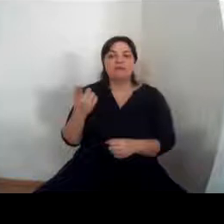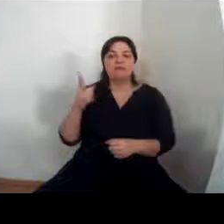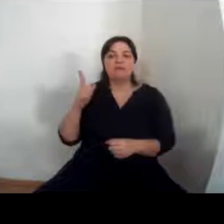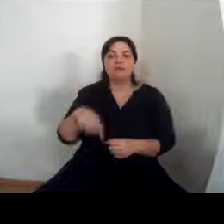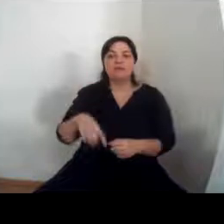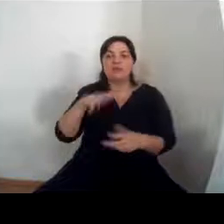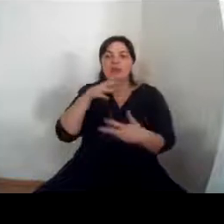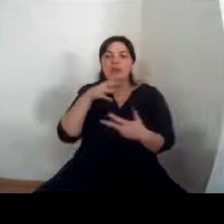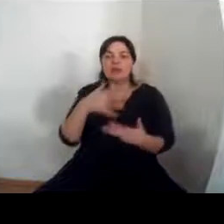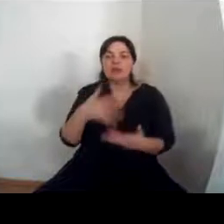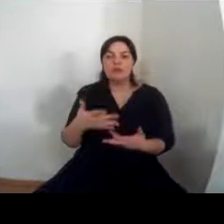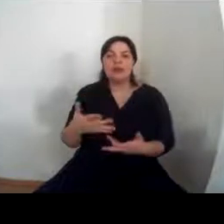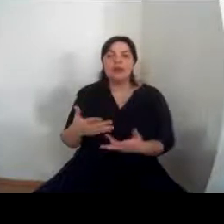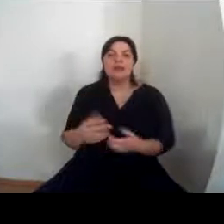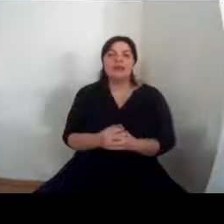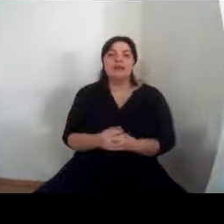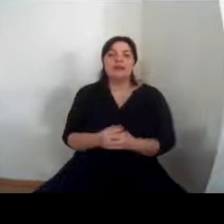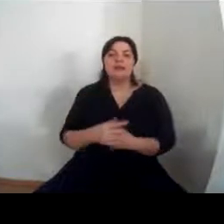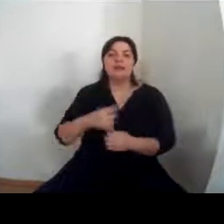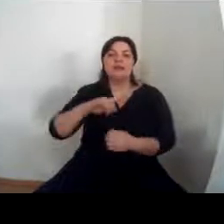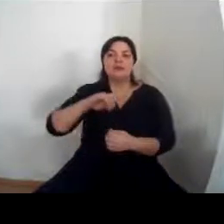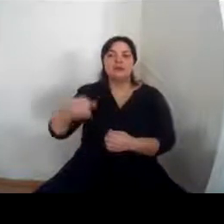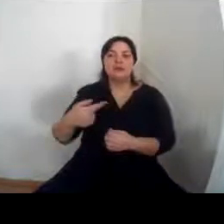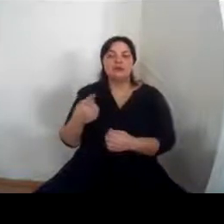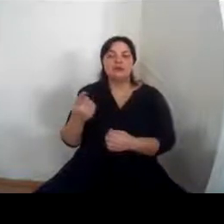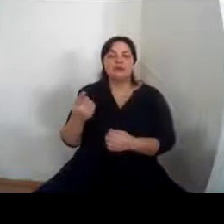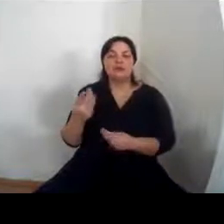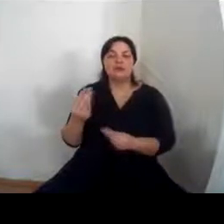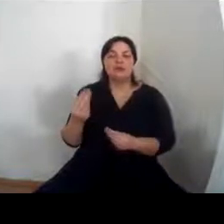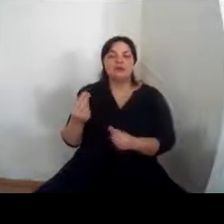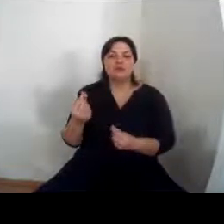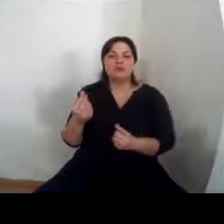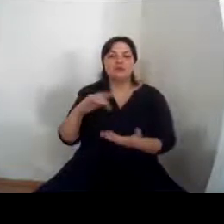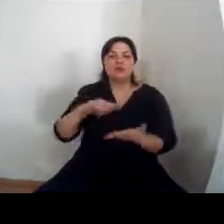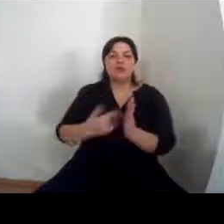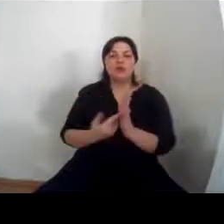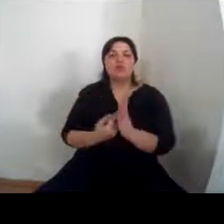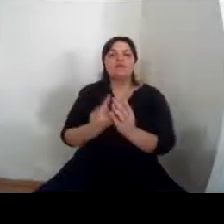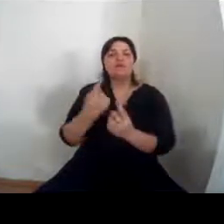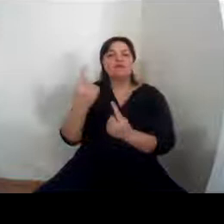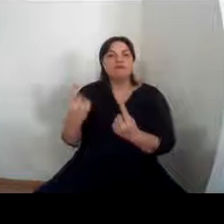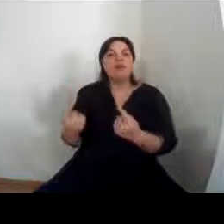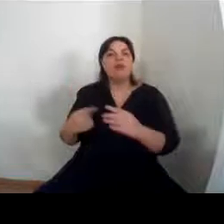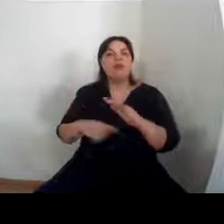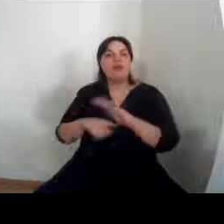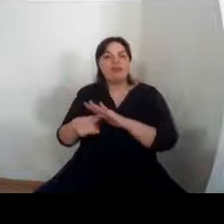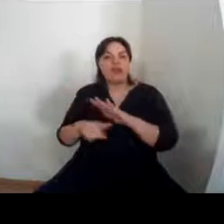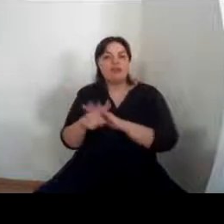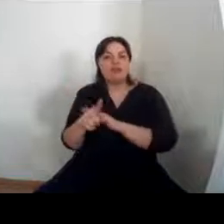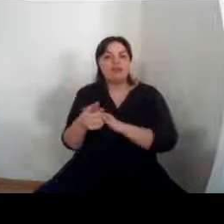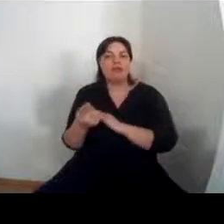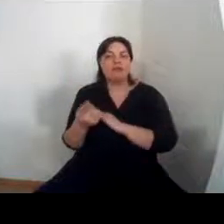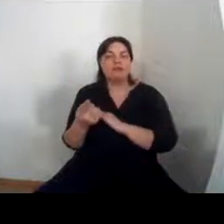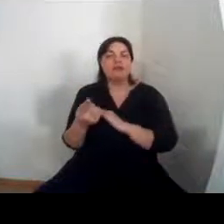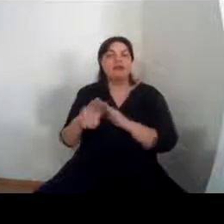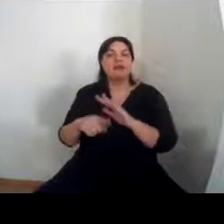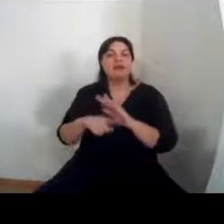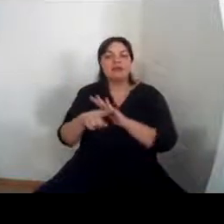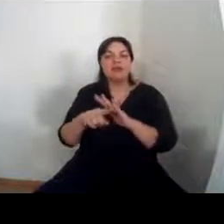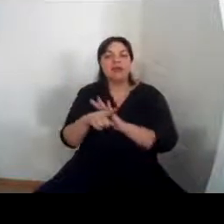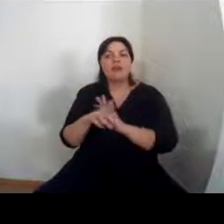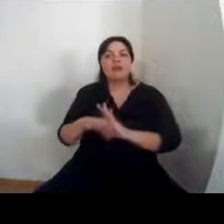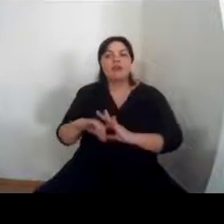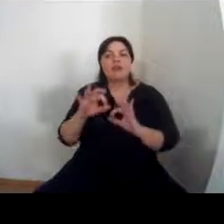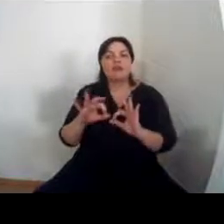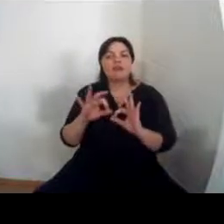actualmente estamos desarrollando una serie de proyectos, algunos de ellos de un importante